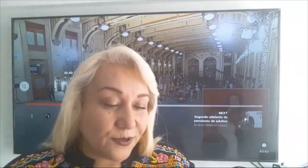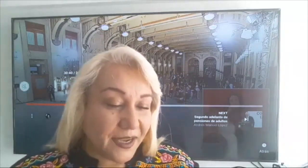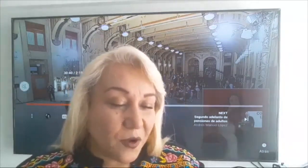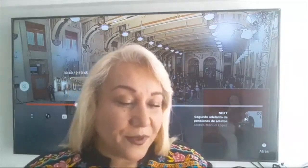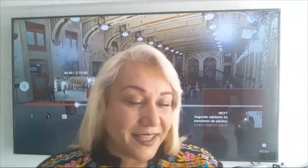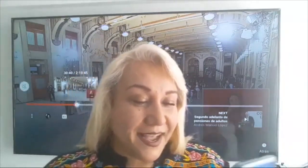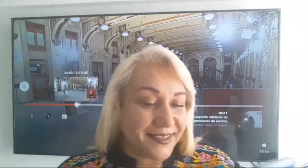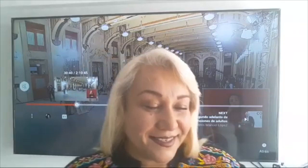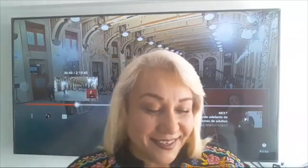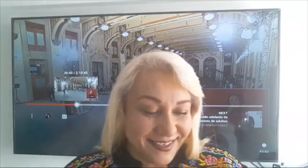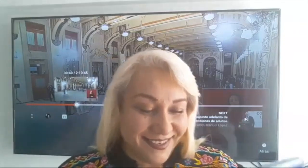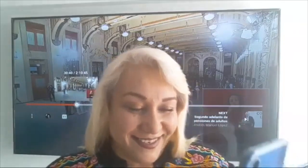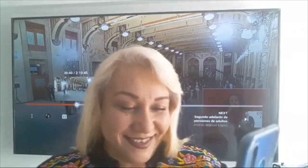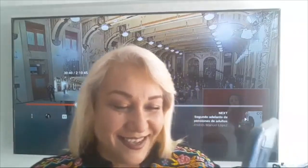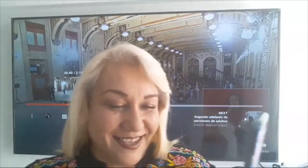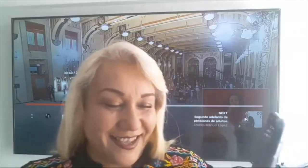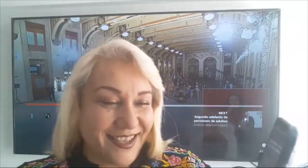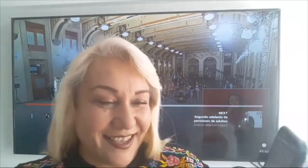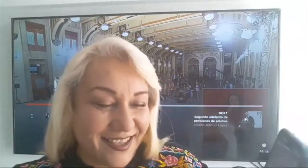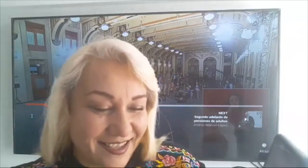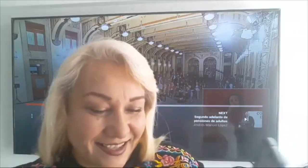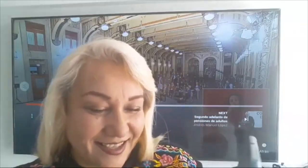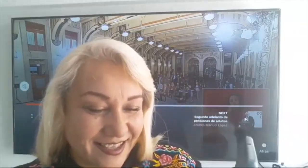Laurita hermosa, ¿cómo estás?